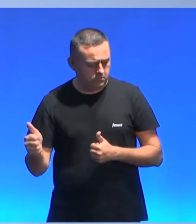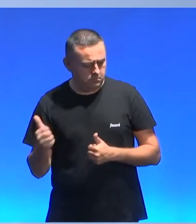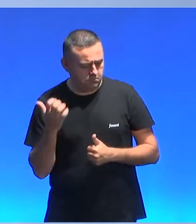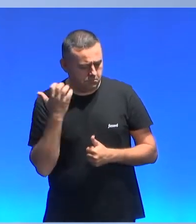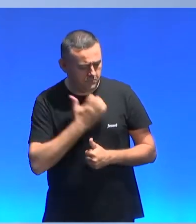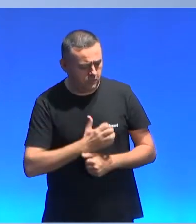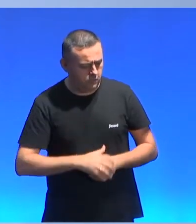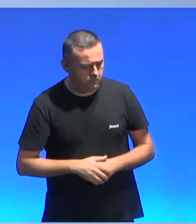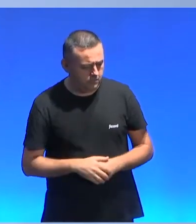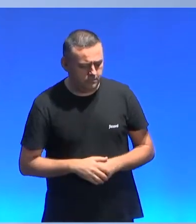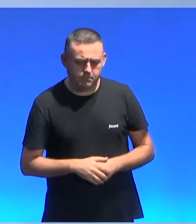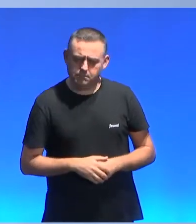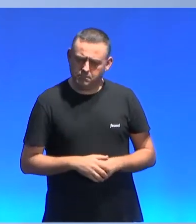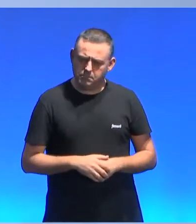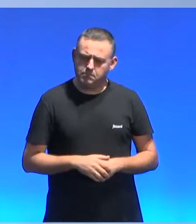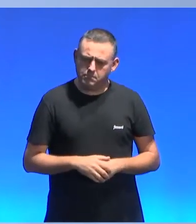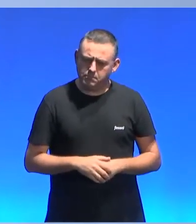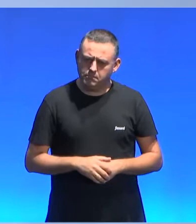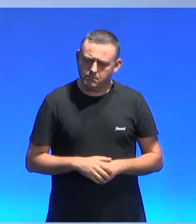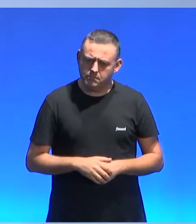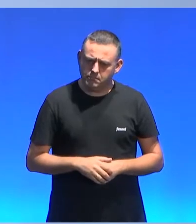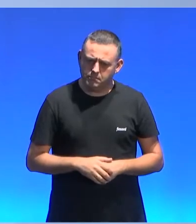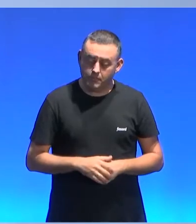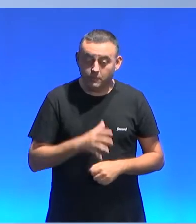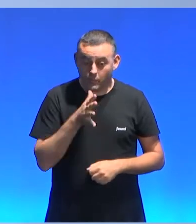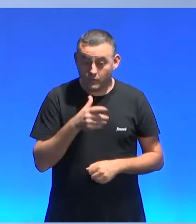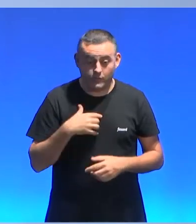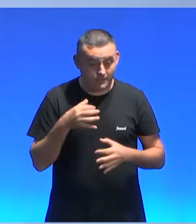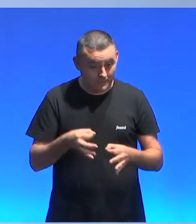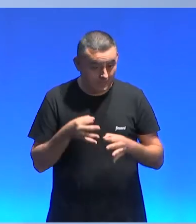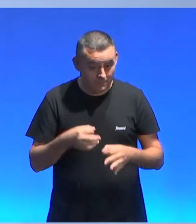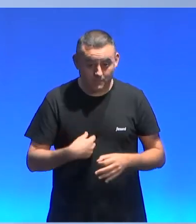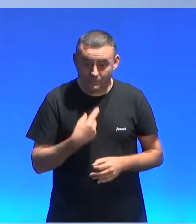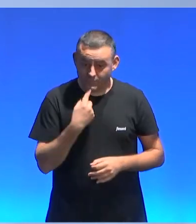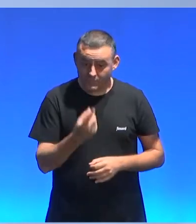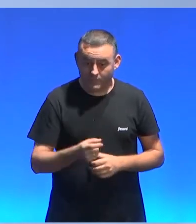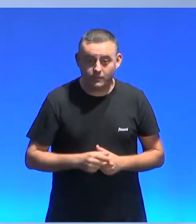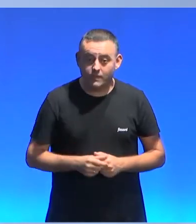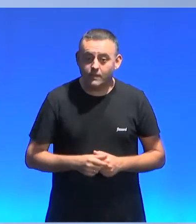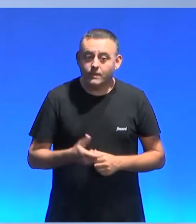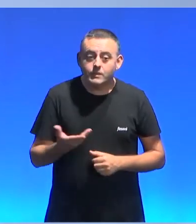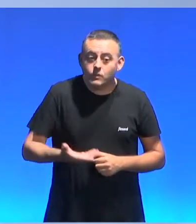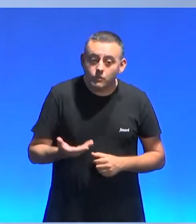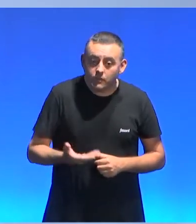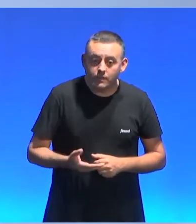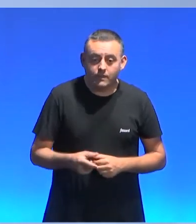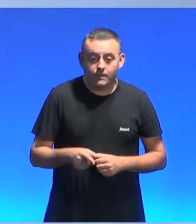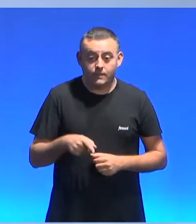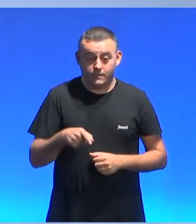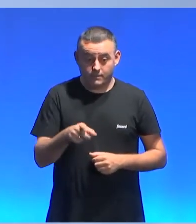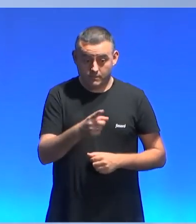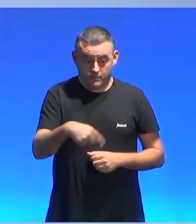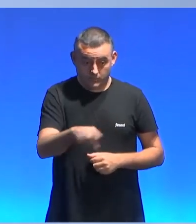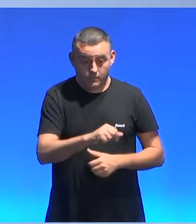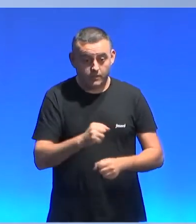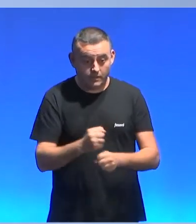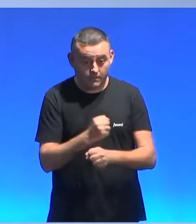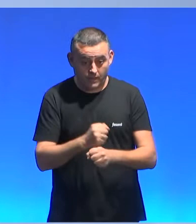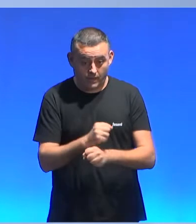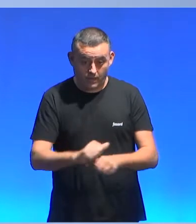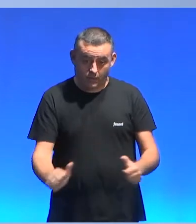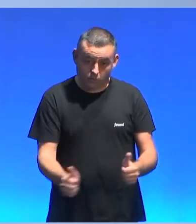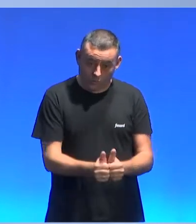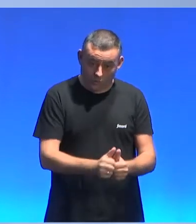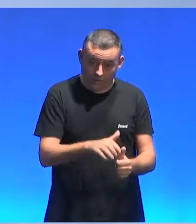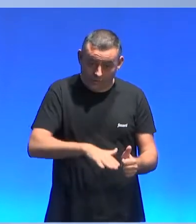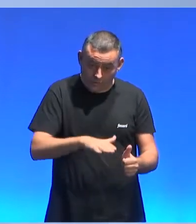Y por esto yo digo siempre a quien trabaja con niños que tiene que escribir entre comillas, las palabras que los